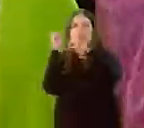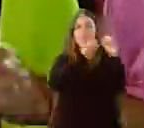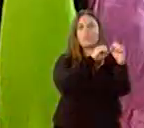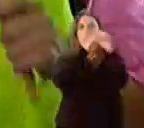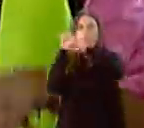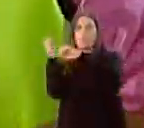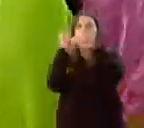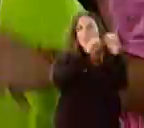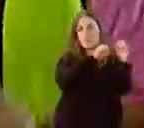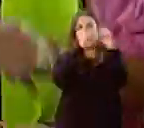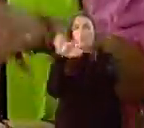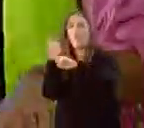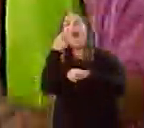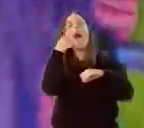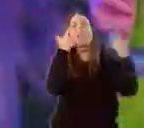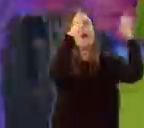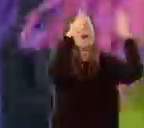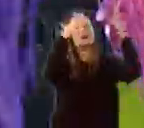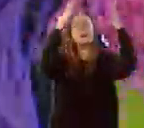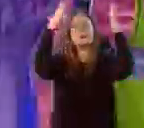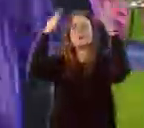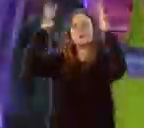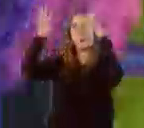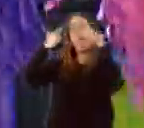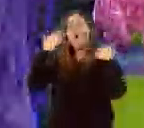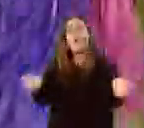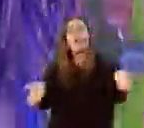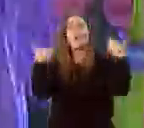ah tanto motores